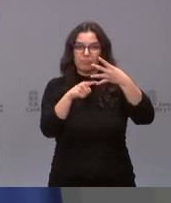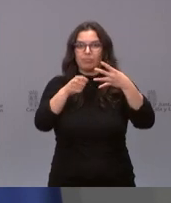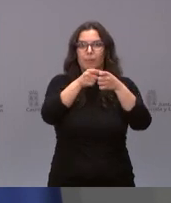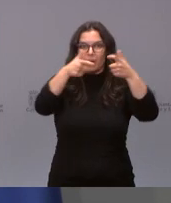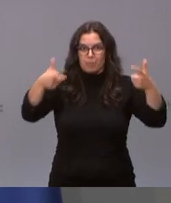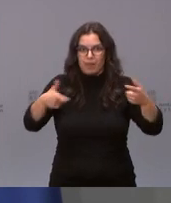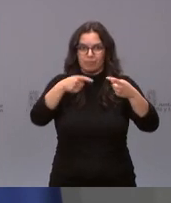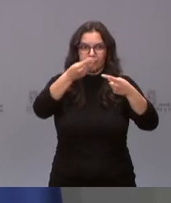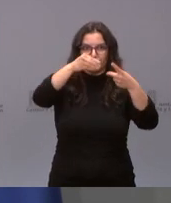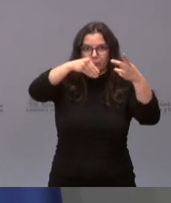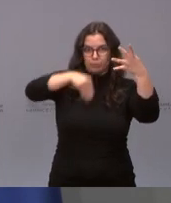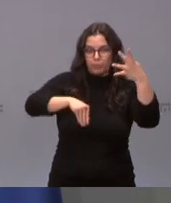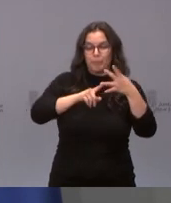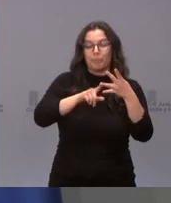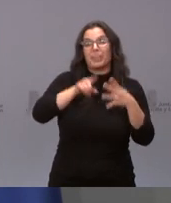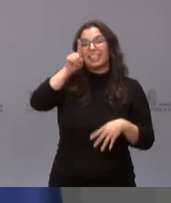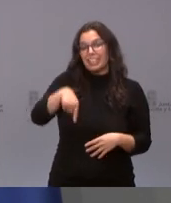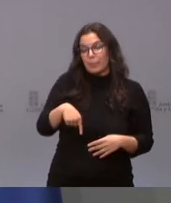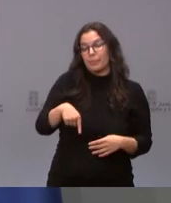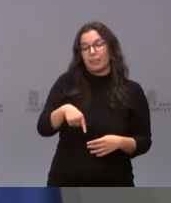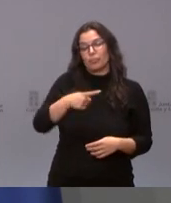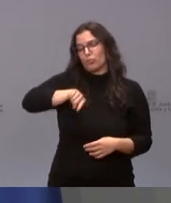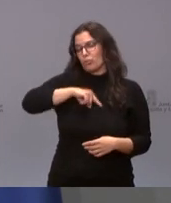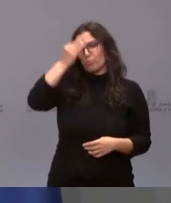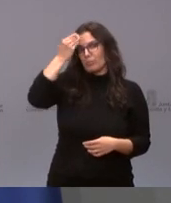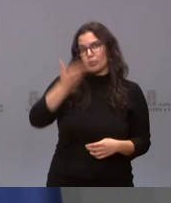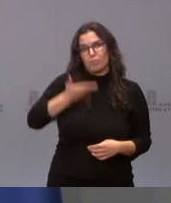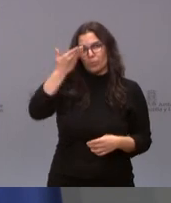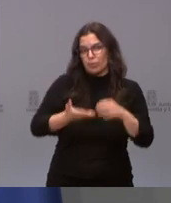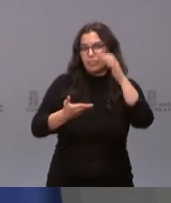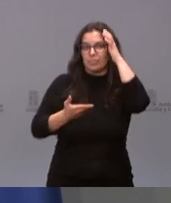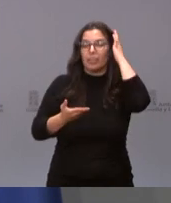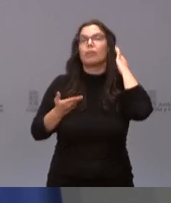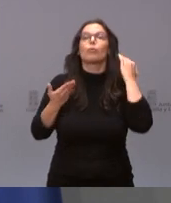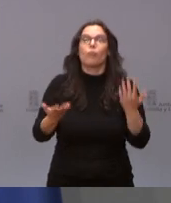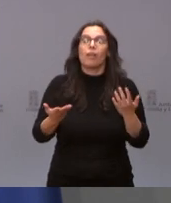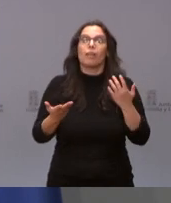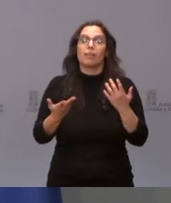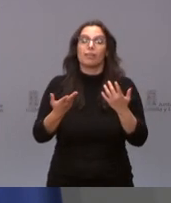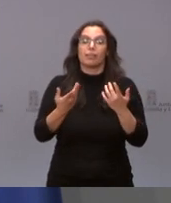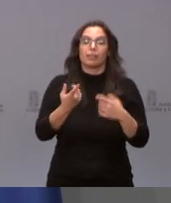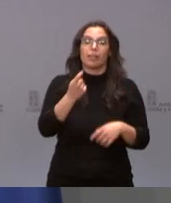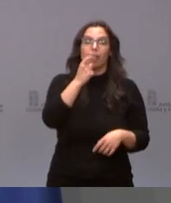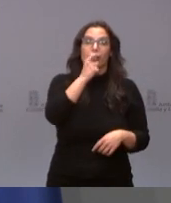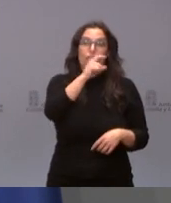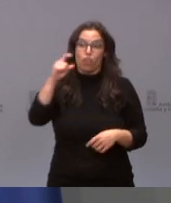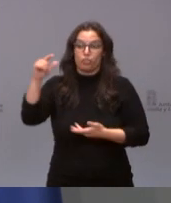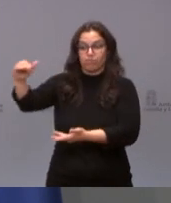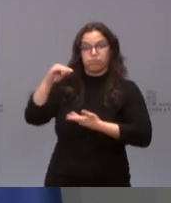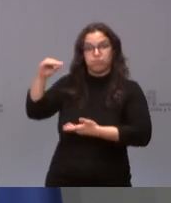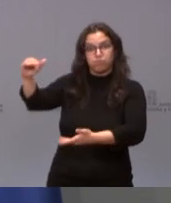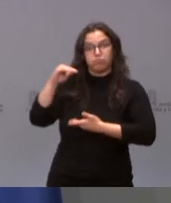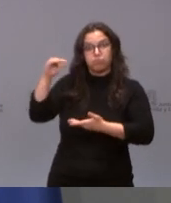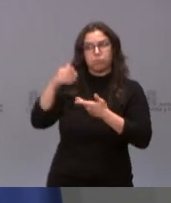el aumento de algo que para nosotros siempre lo hemos considerado el cuello de botella que es la cantidad de dosis de vacunas que no sé que nos